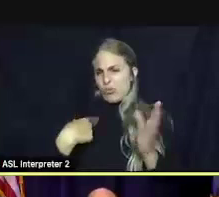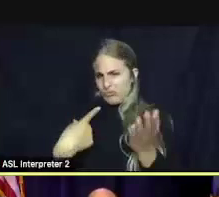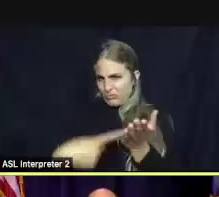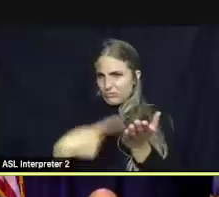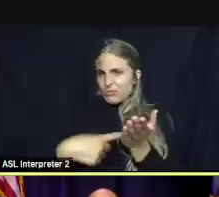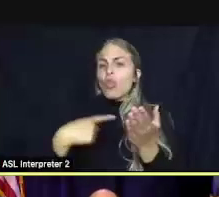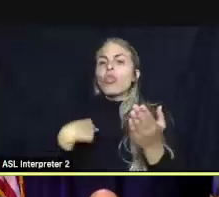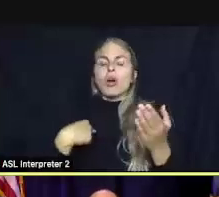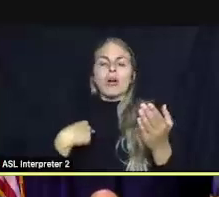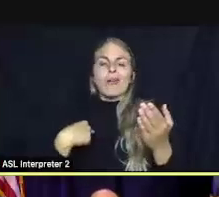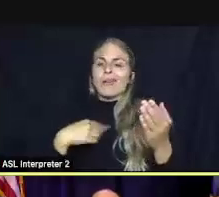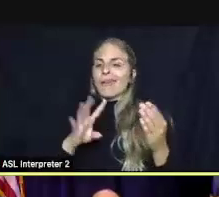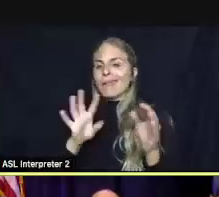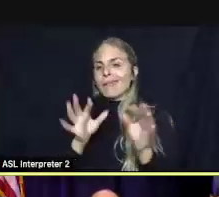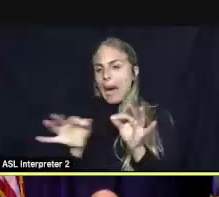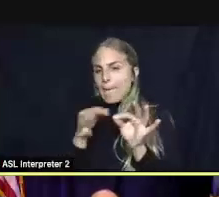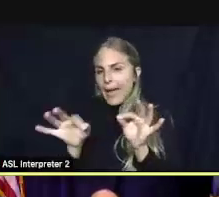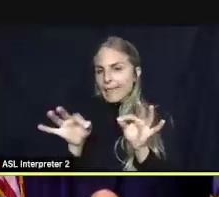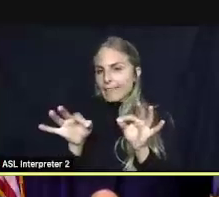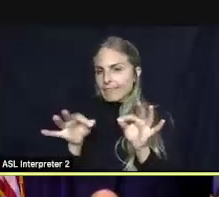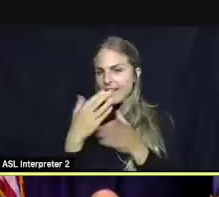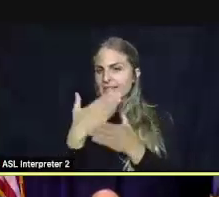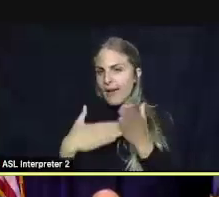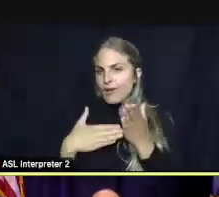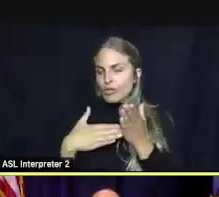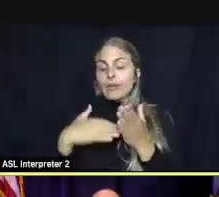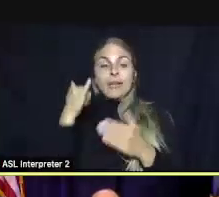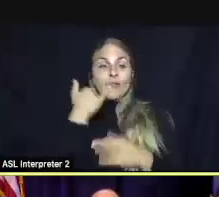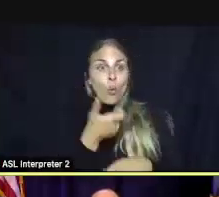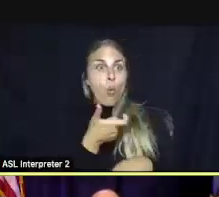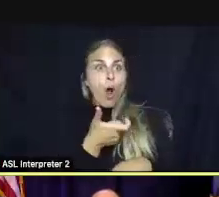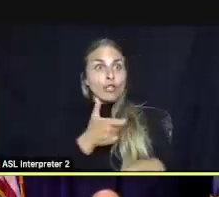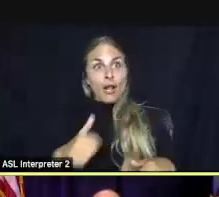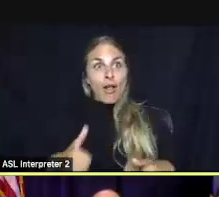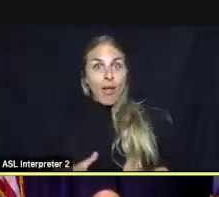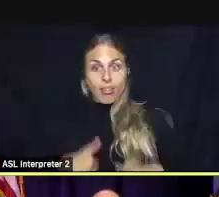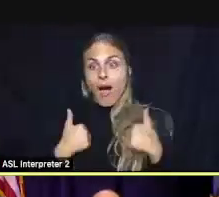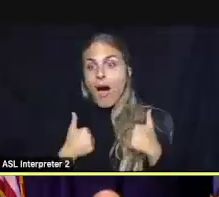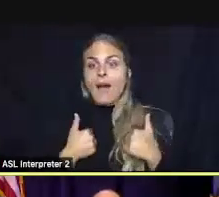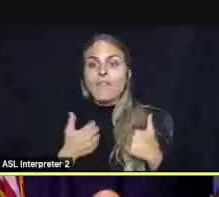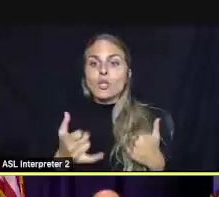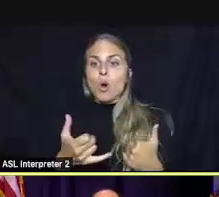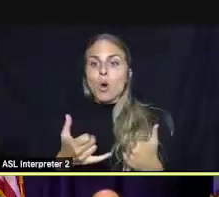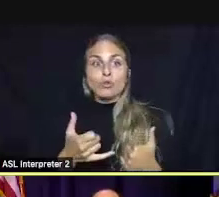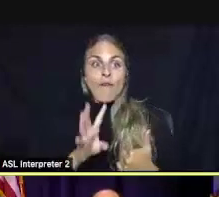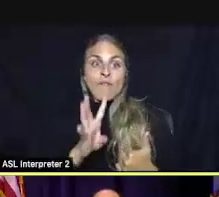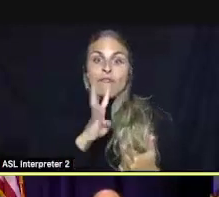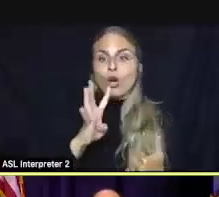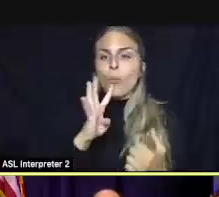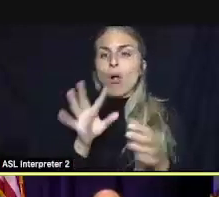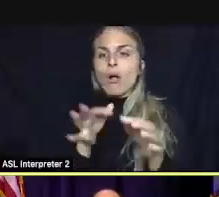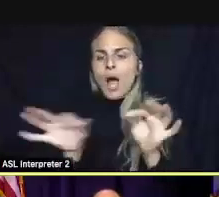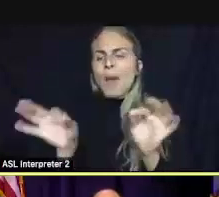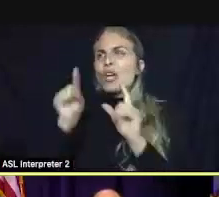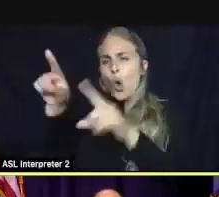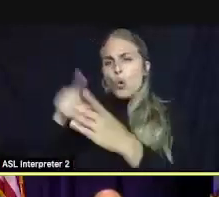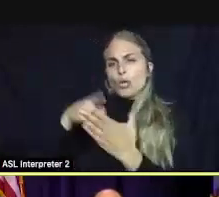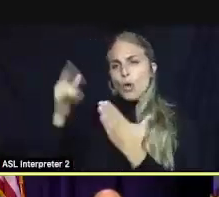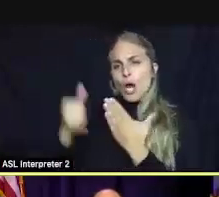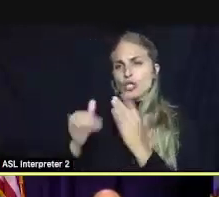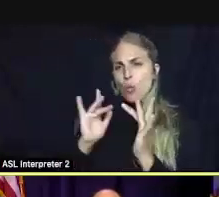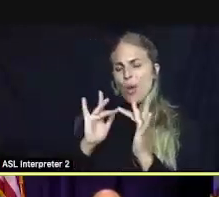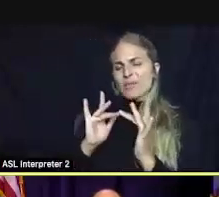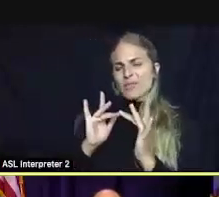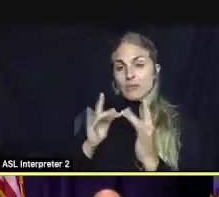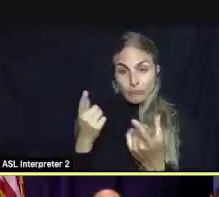pregrabada. Cuando termine la presentación, comenzaré la sesión de comentarios orales moderados. Si está viendo la transmisión en directo